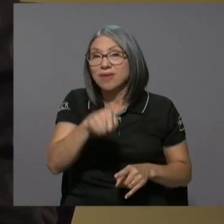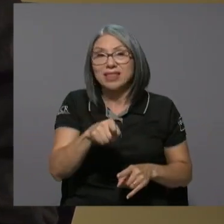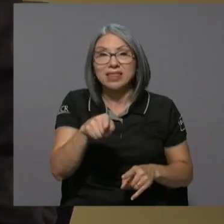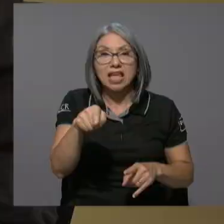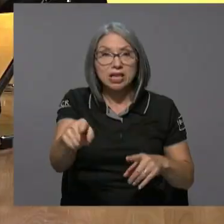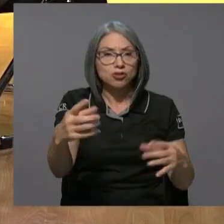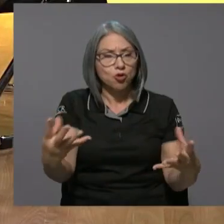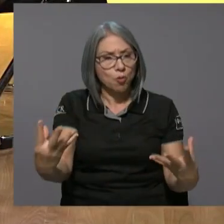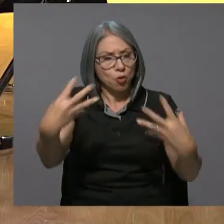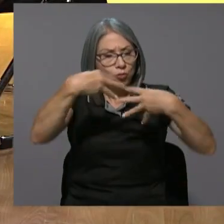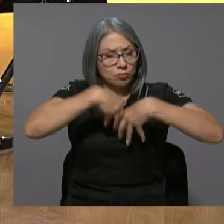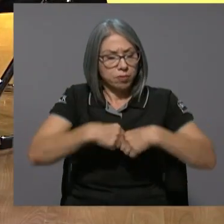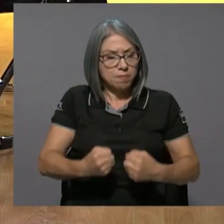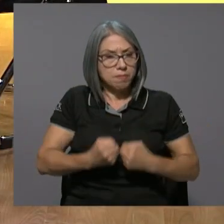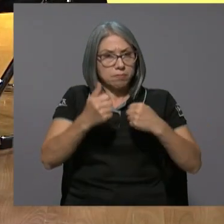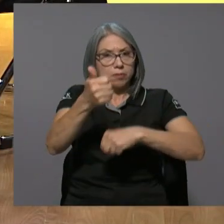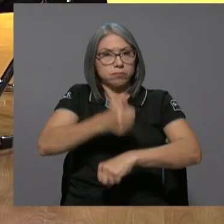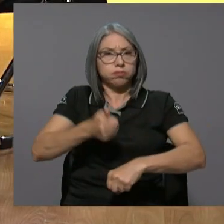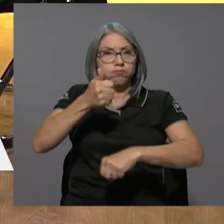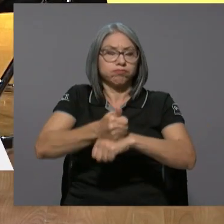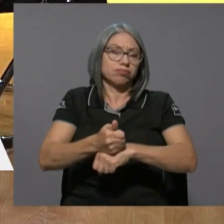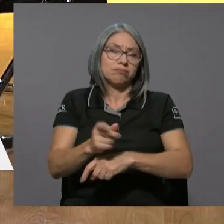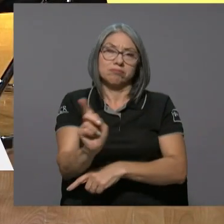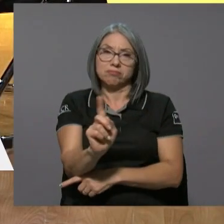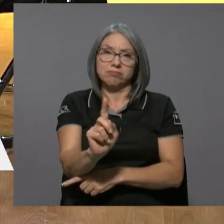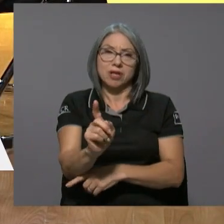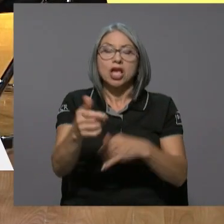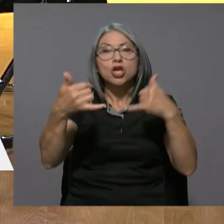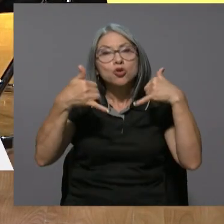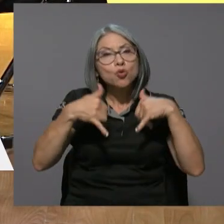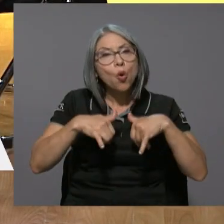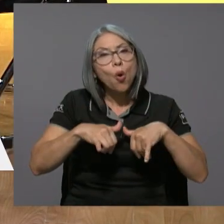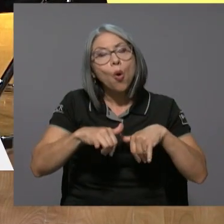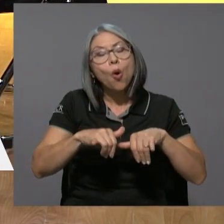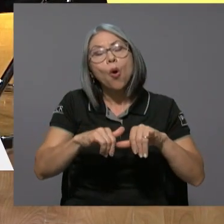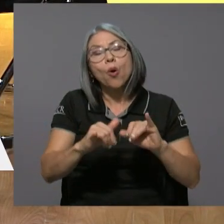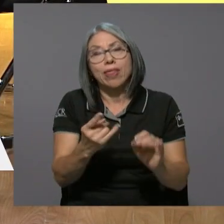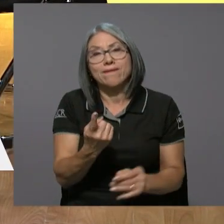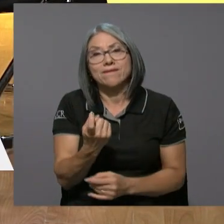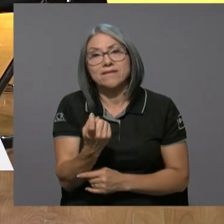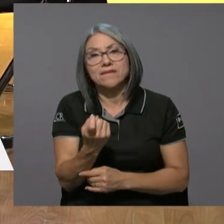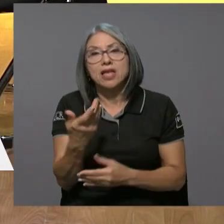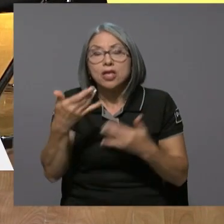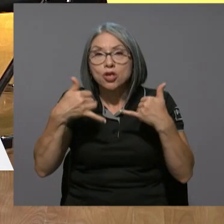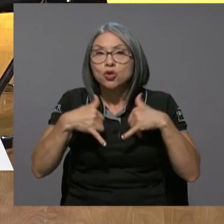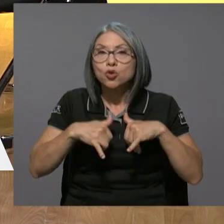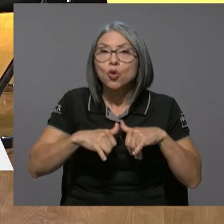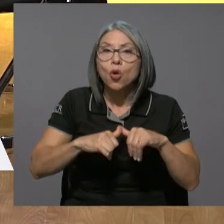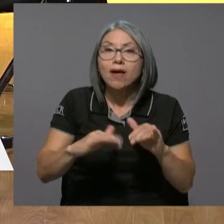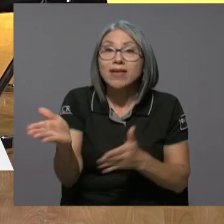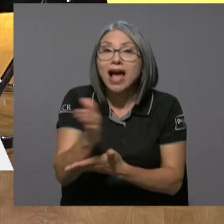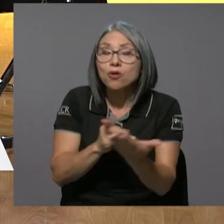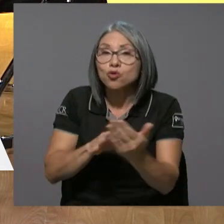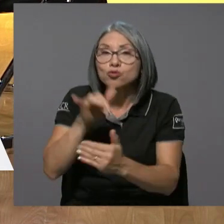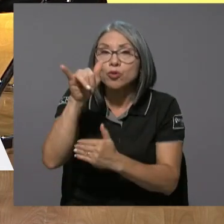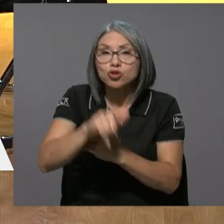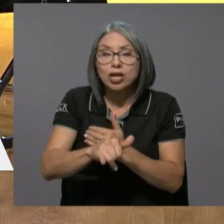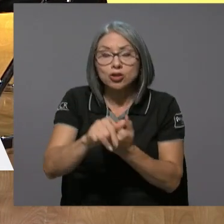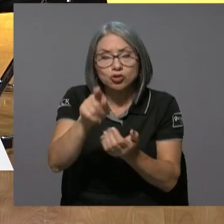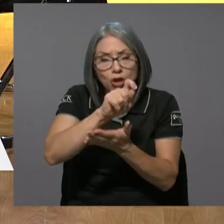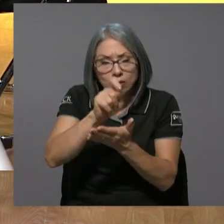consolidarse, ¿verdad? Y todavía sigue siendo escaso. Todavía hay proyectos que llegan a la Asamblea